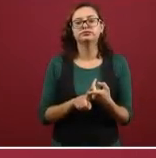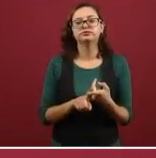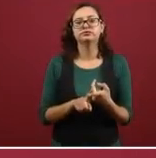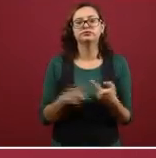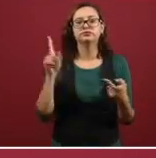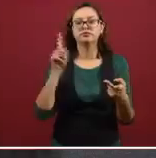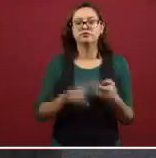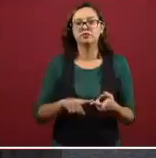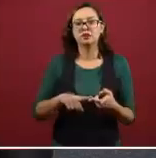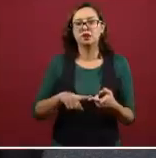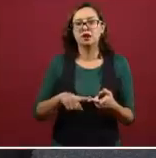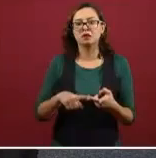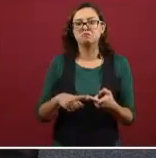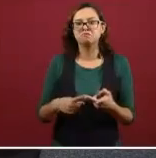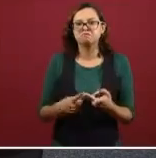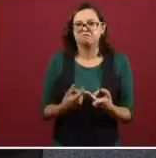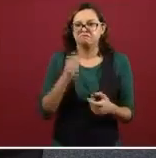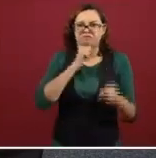sofismas,